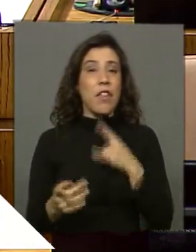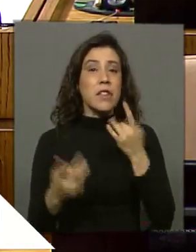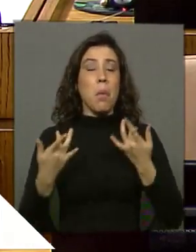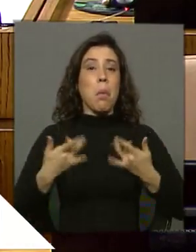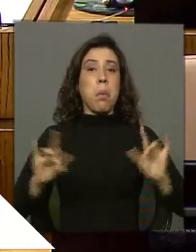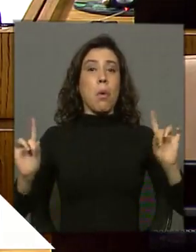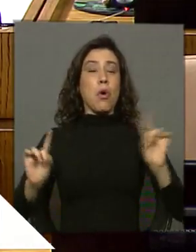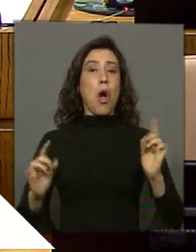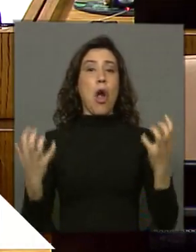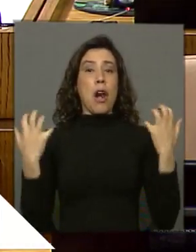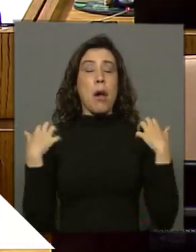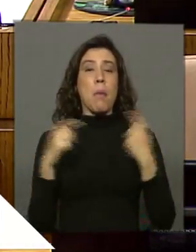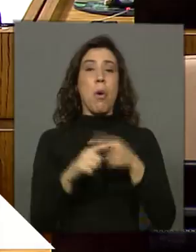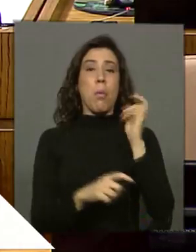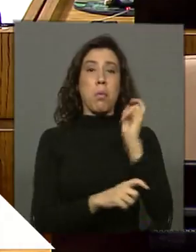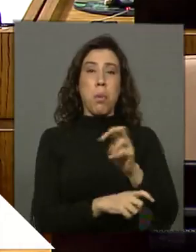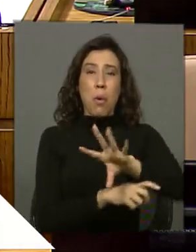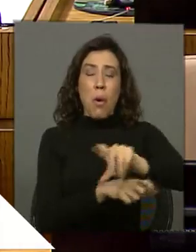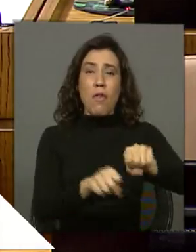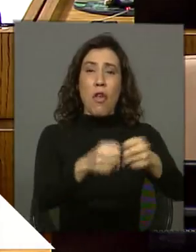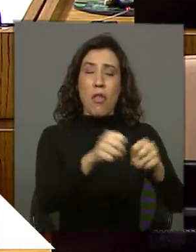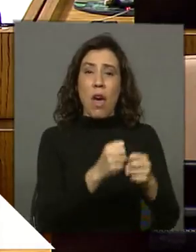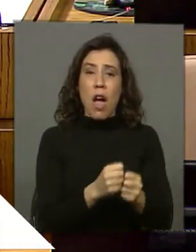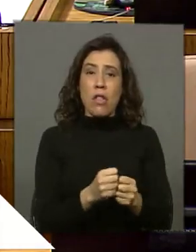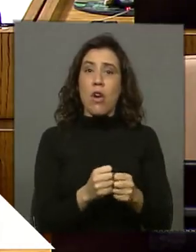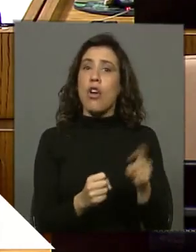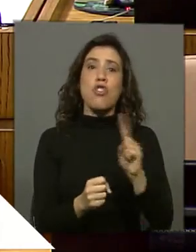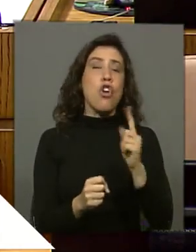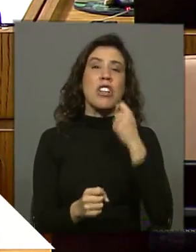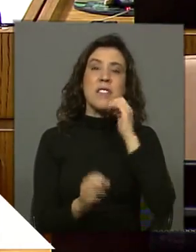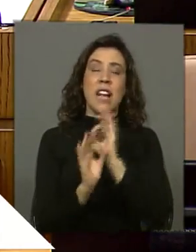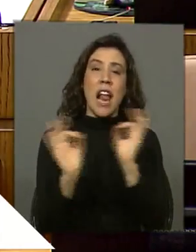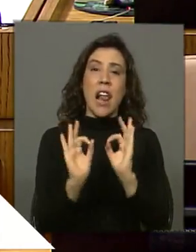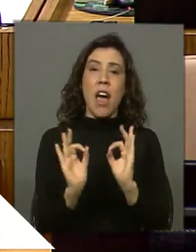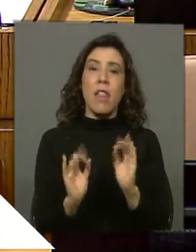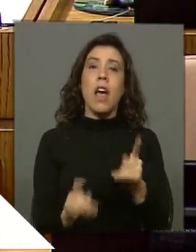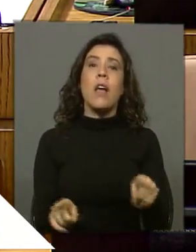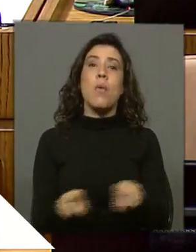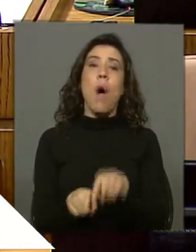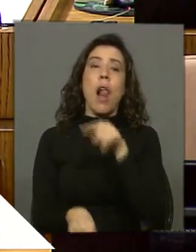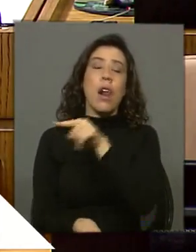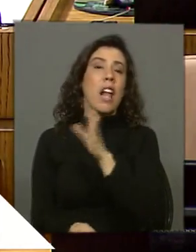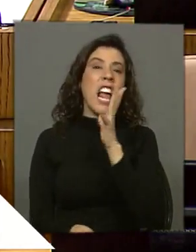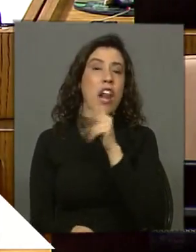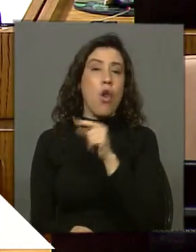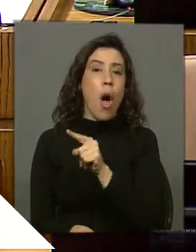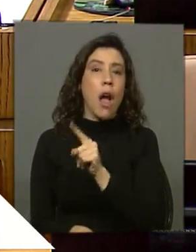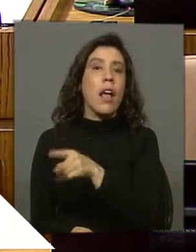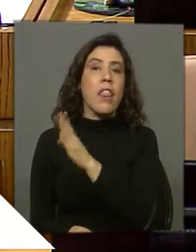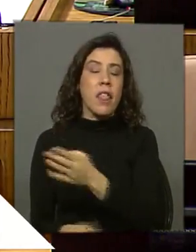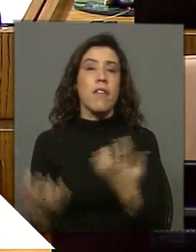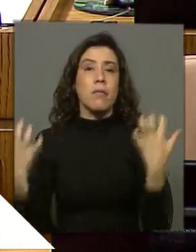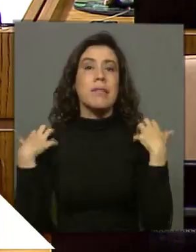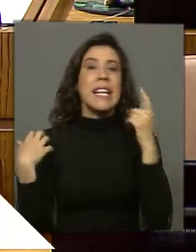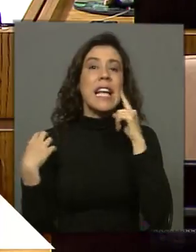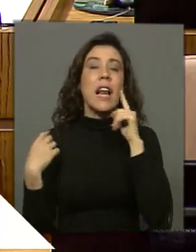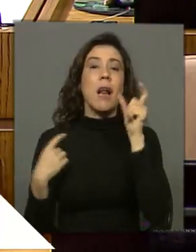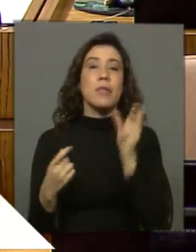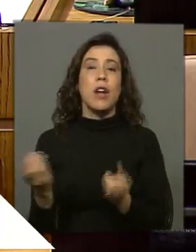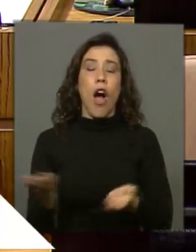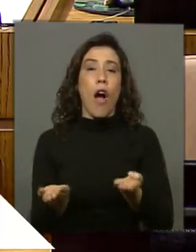o limitar su responsabilidad por hurtos robos o daños no producirá efecto alguno y se considerará como inexistente es decir queda la regla muy clarita